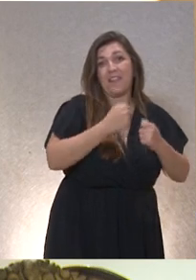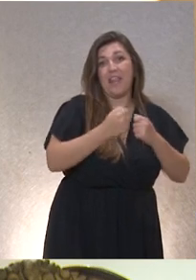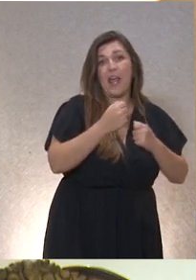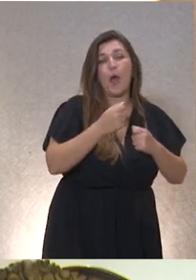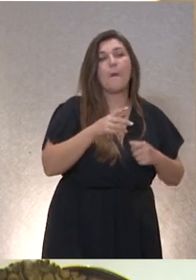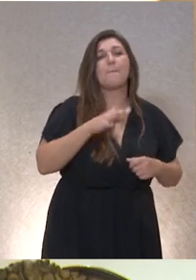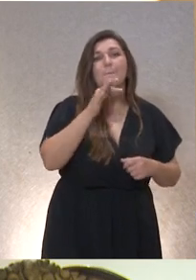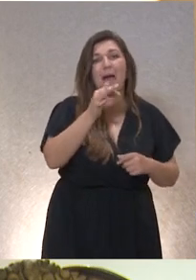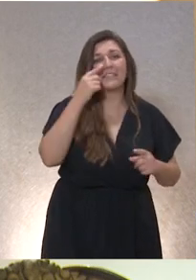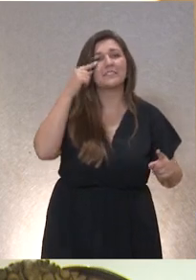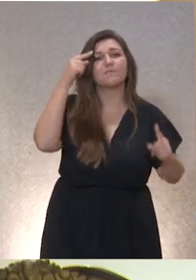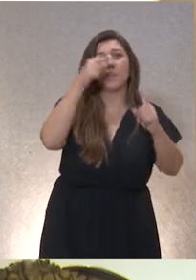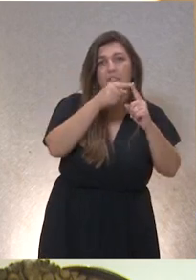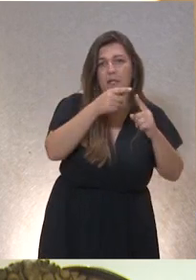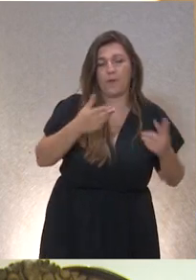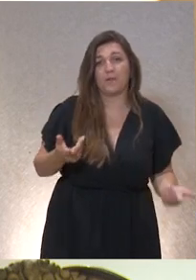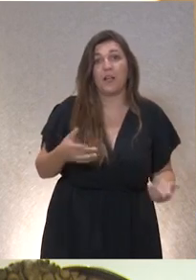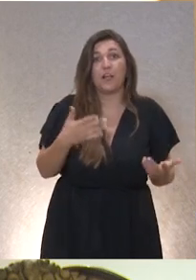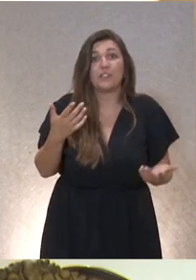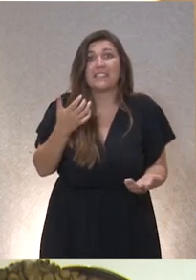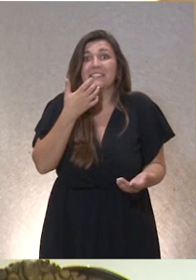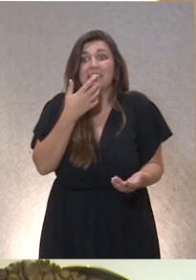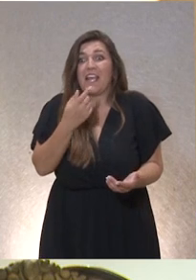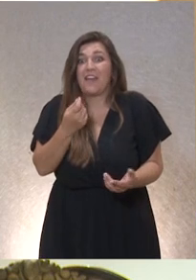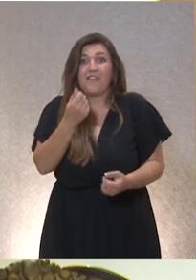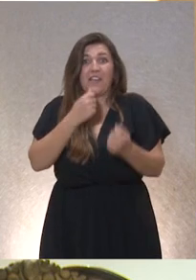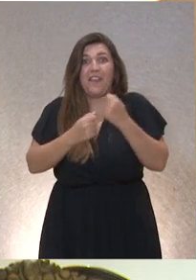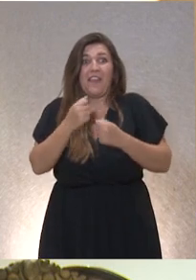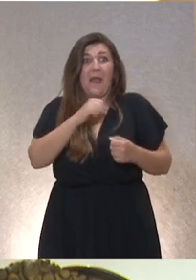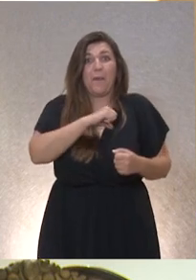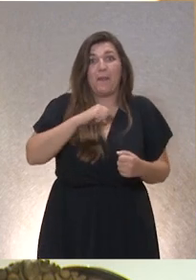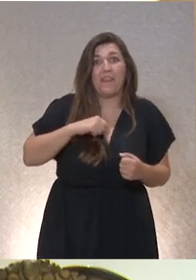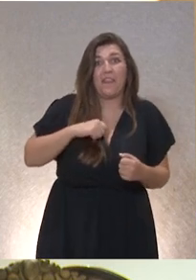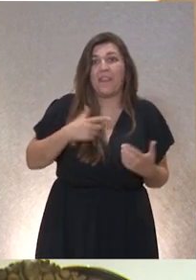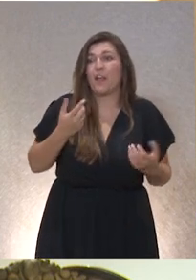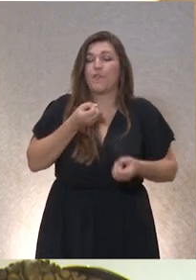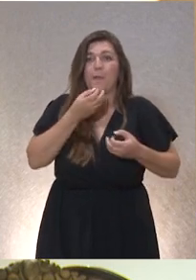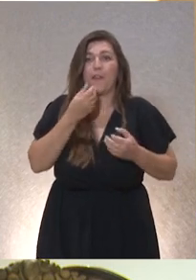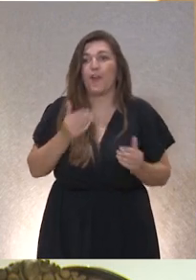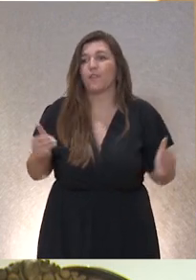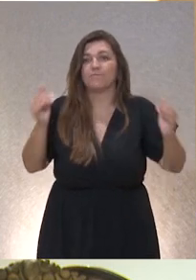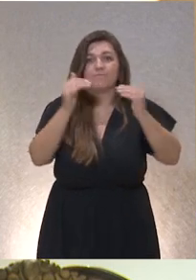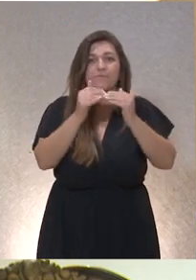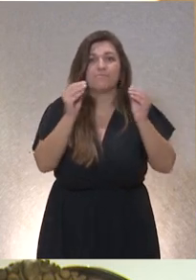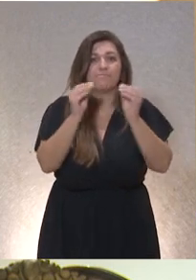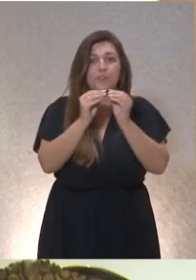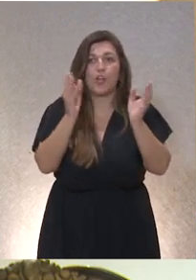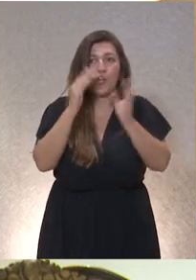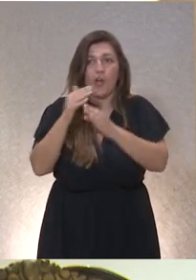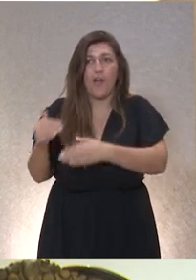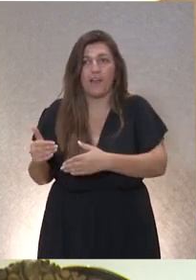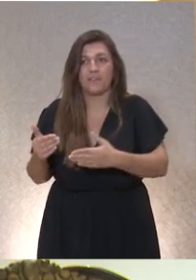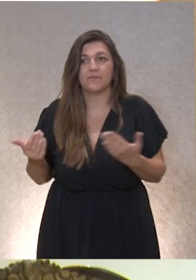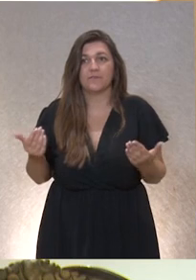suficient financiera los medios no pueden cumplir su función informativa y la suficiencia financiera se